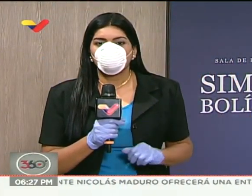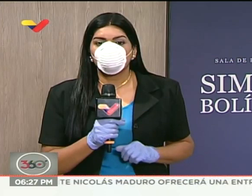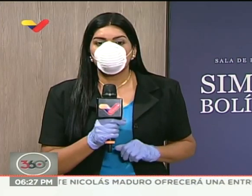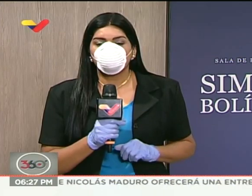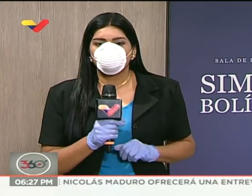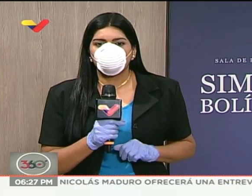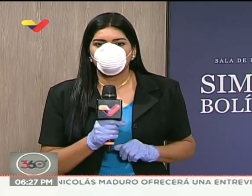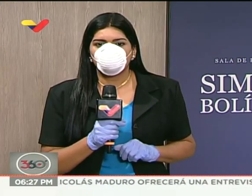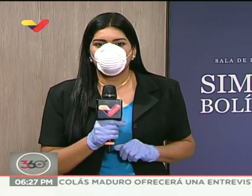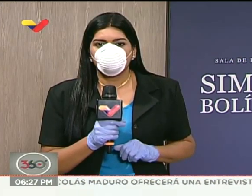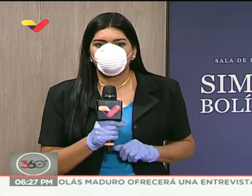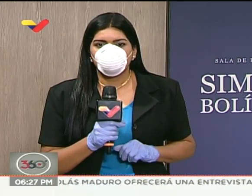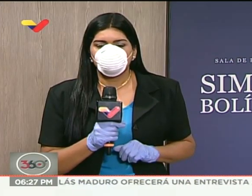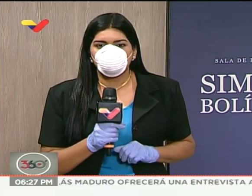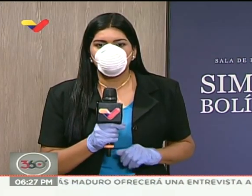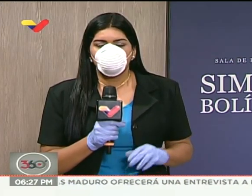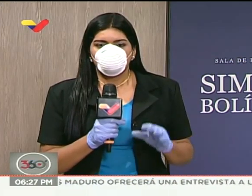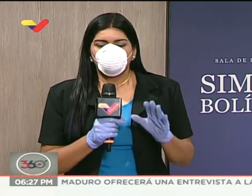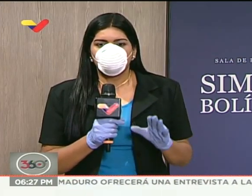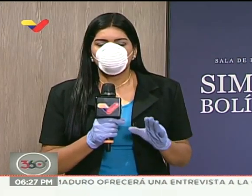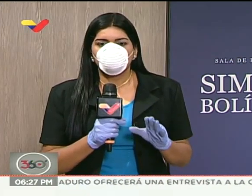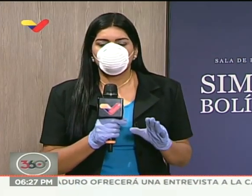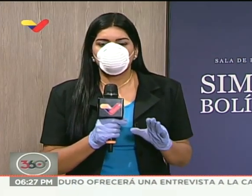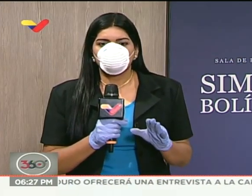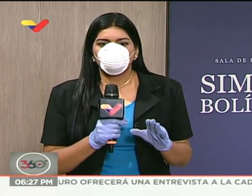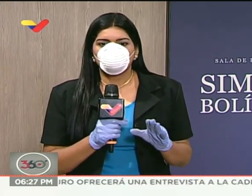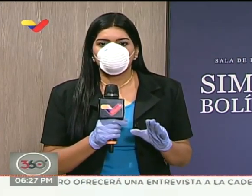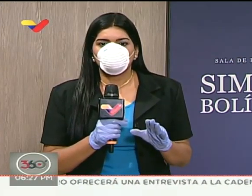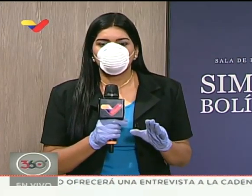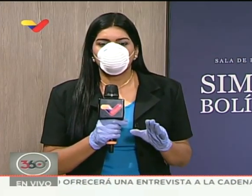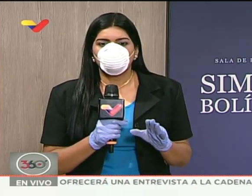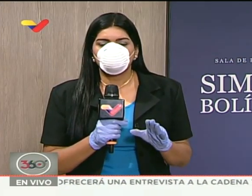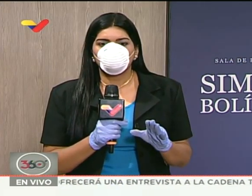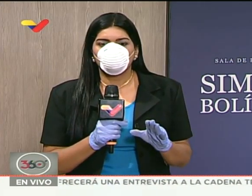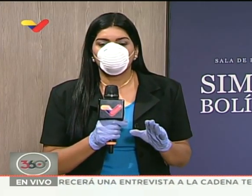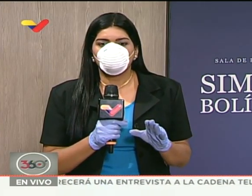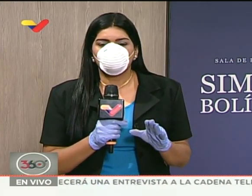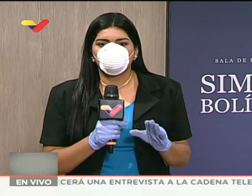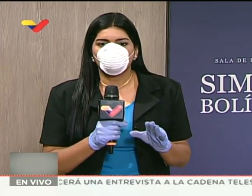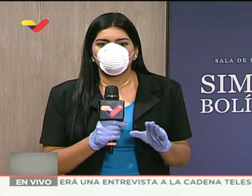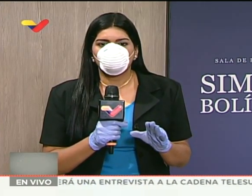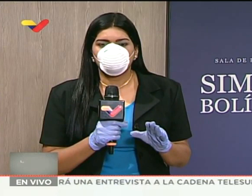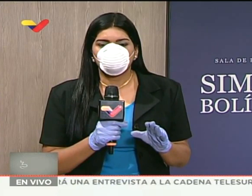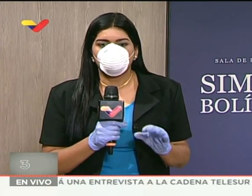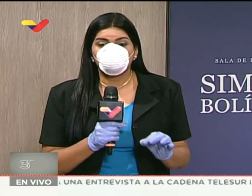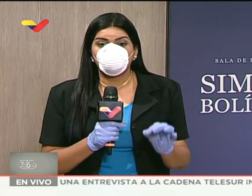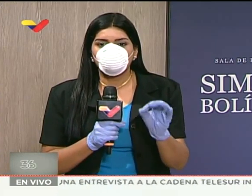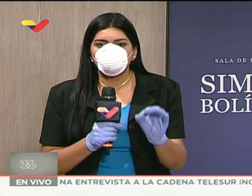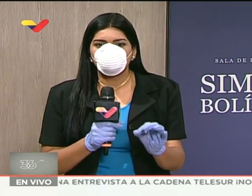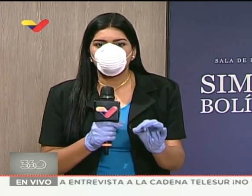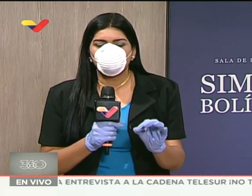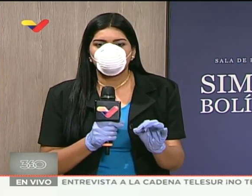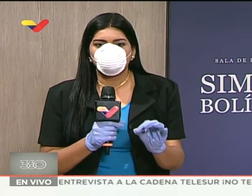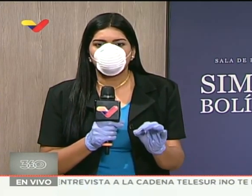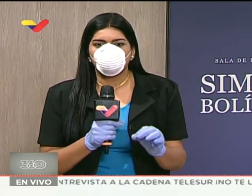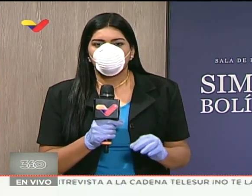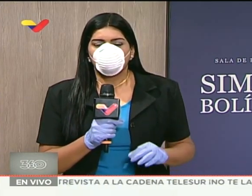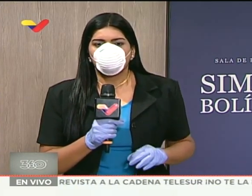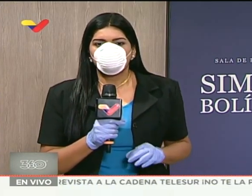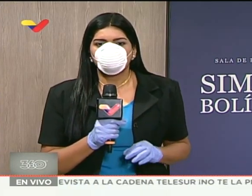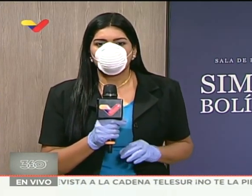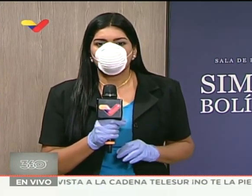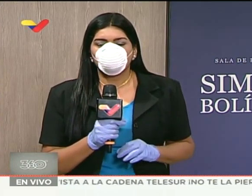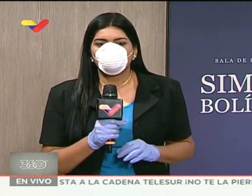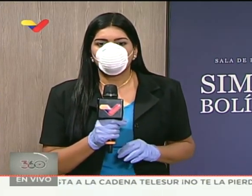se han presentado importados desde Brasil para sumar 381 en todo el territorio nacional. Más de 15 millones de